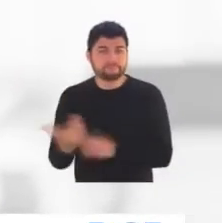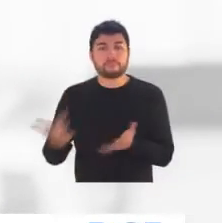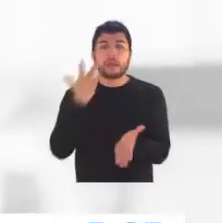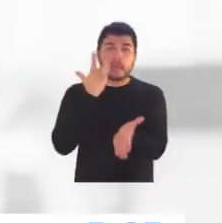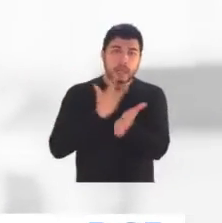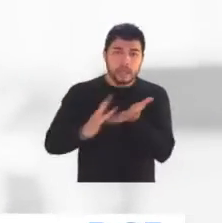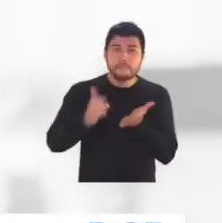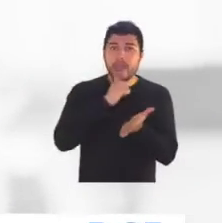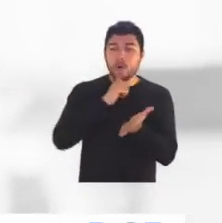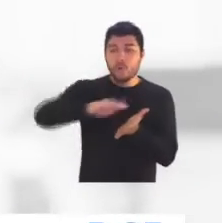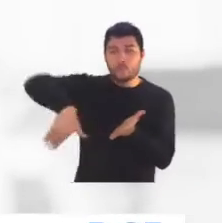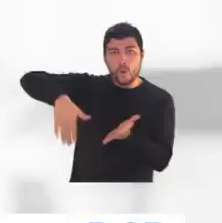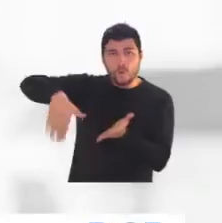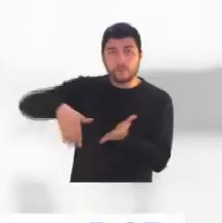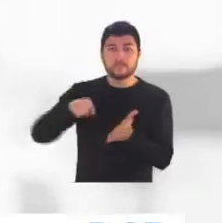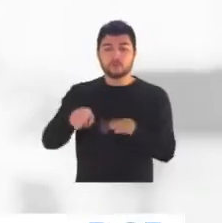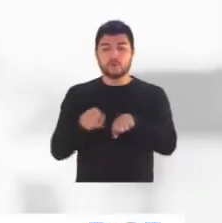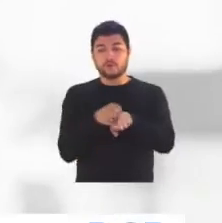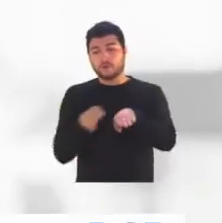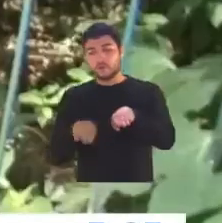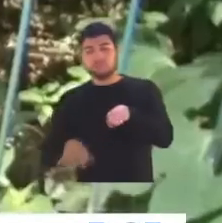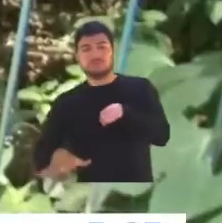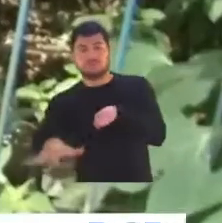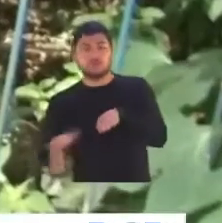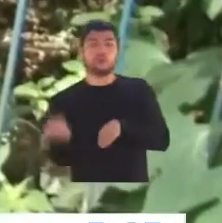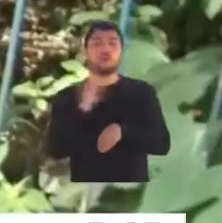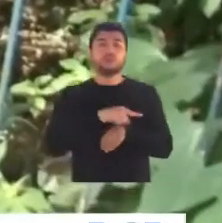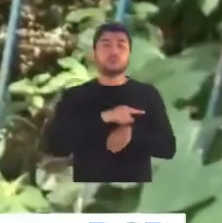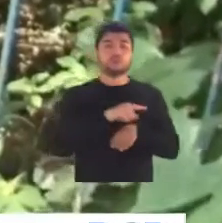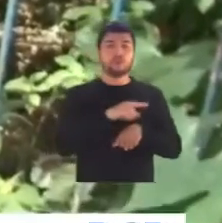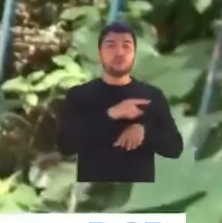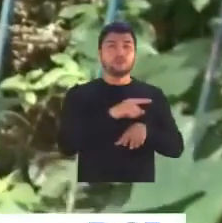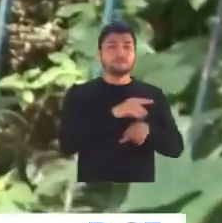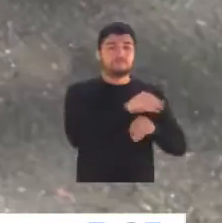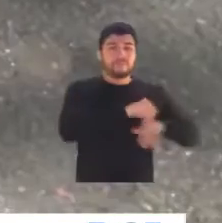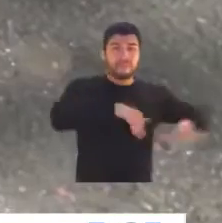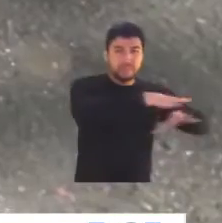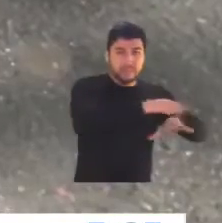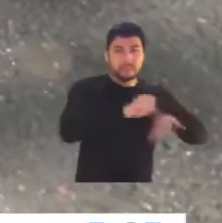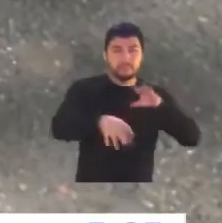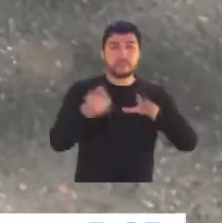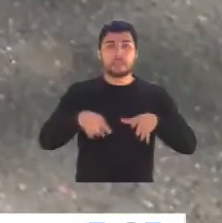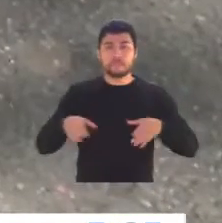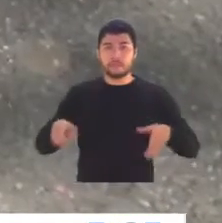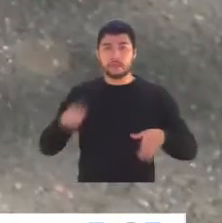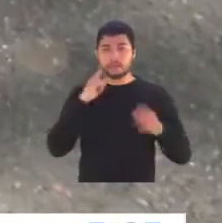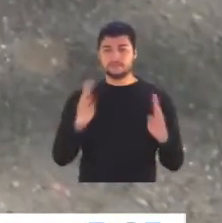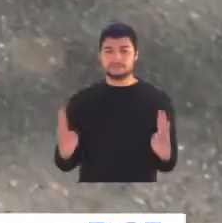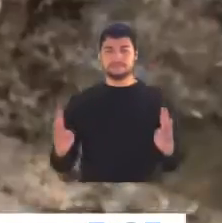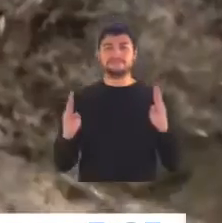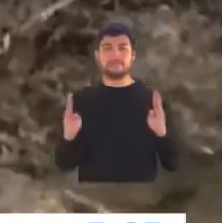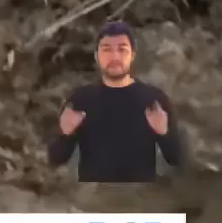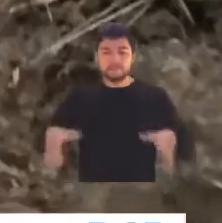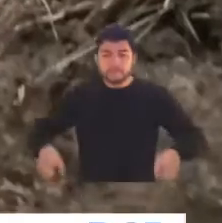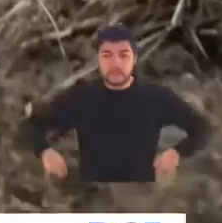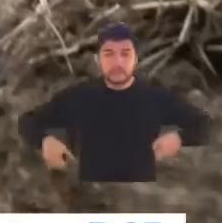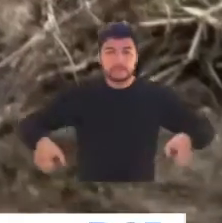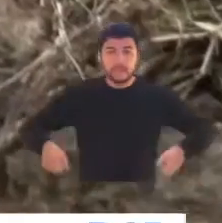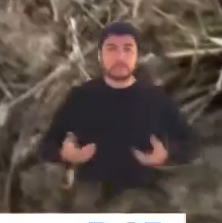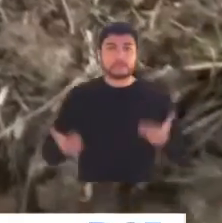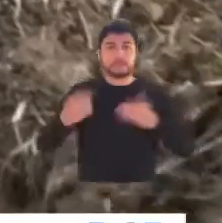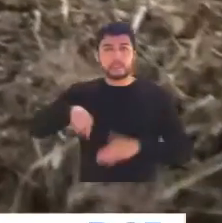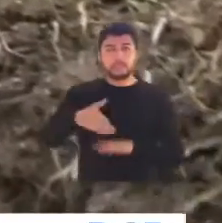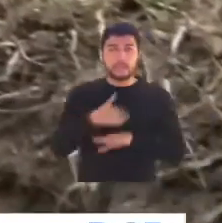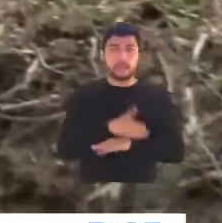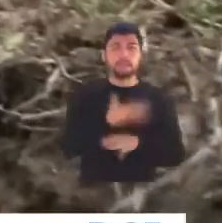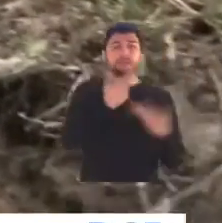de desagües y cunetas, entrega de pavimento, instalación de pasamanos y remoción de derrumbes. Sin embargo, la